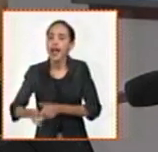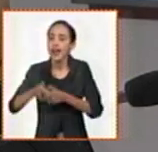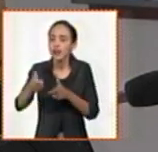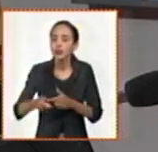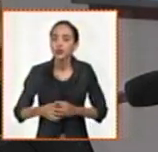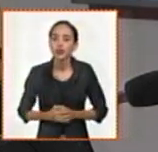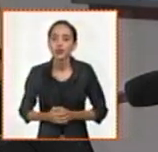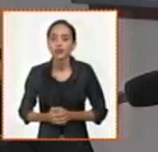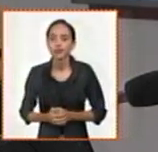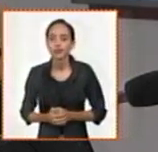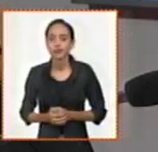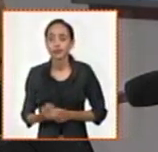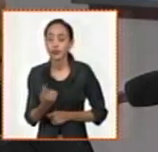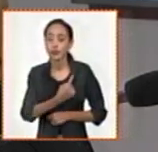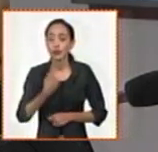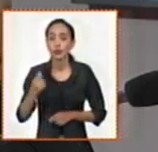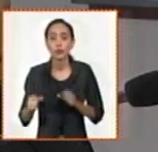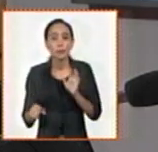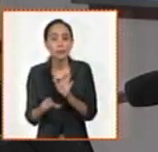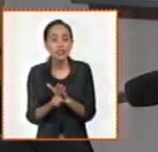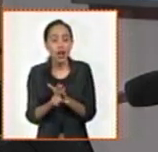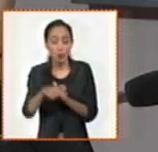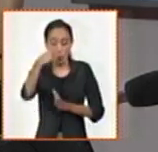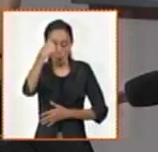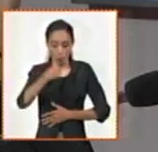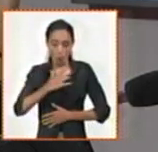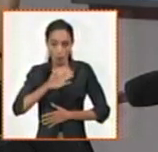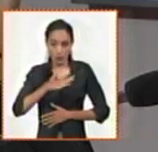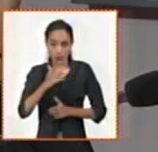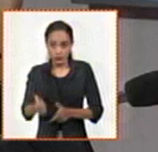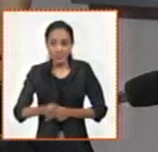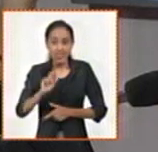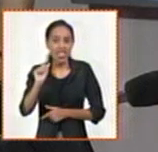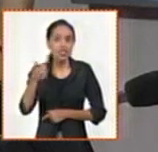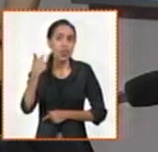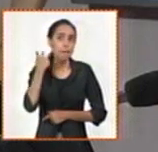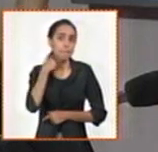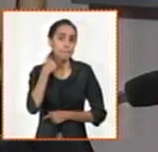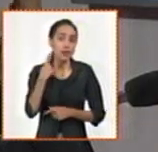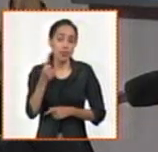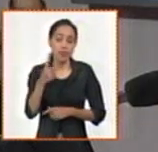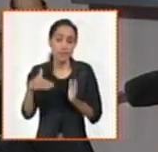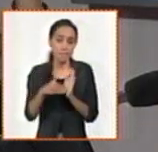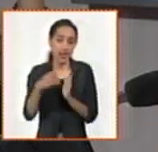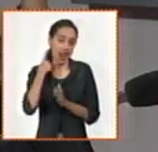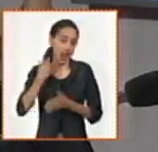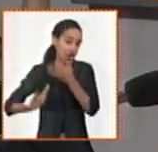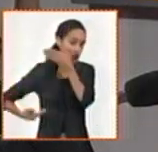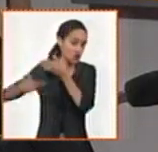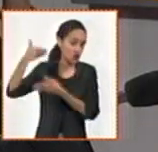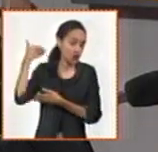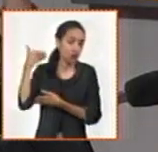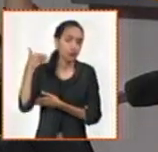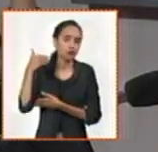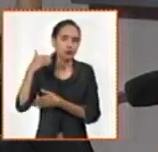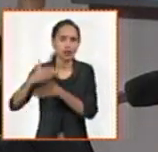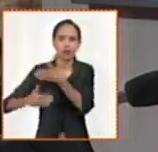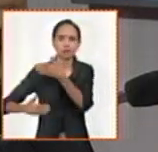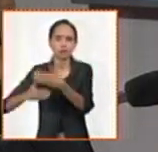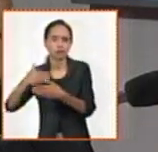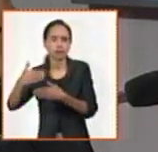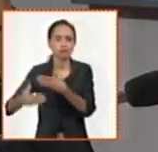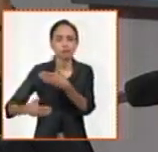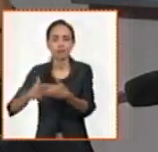agricultura. Hemos comenzado como una humanidad en la agricultura hace 10.000 años y se han ido